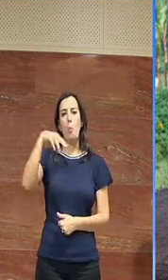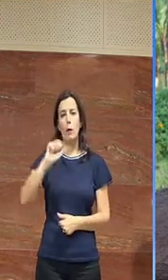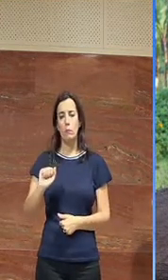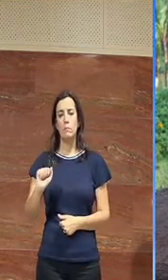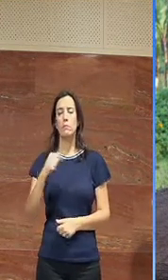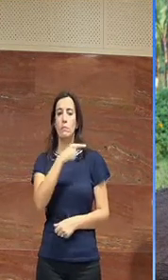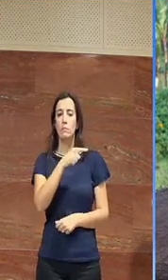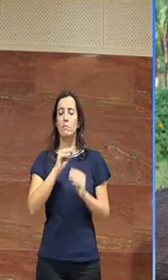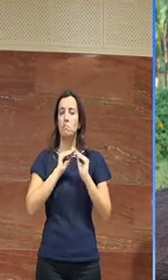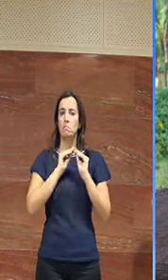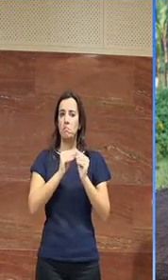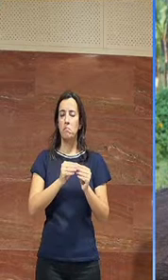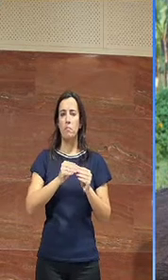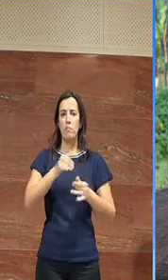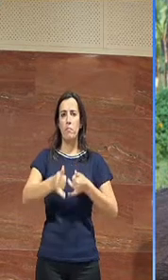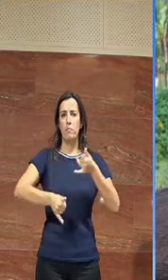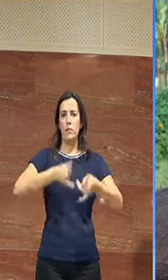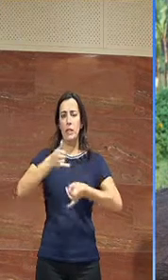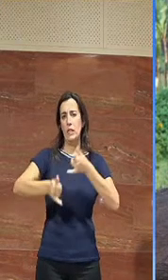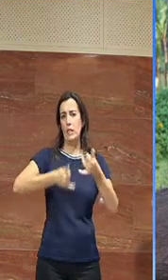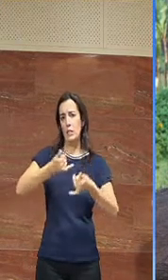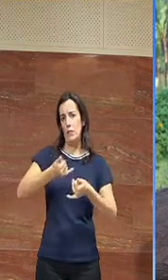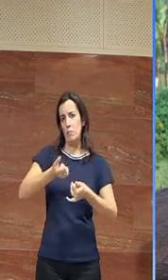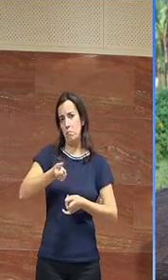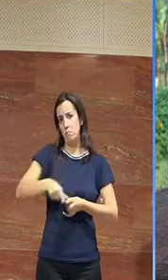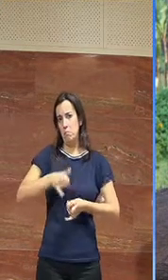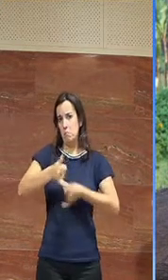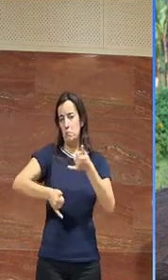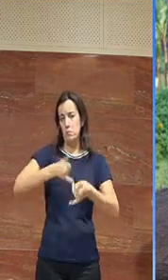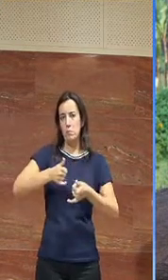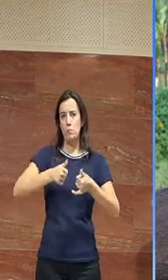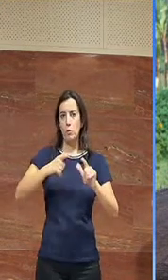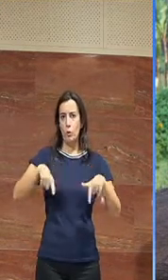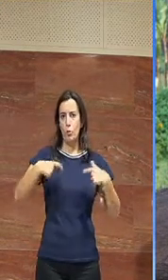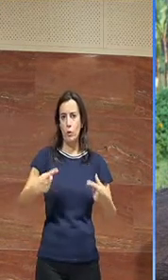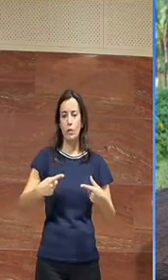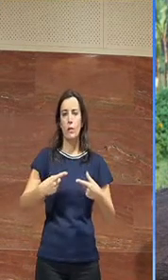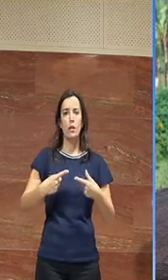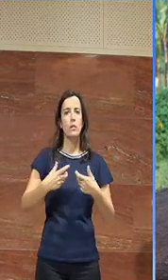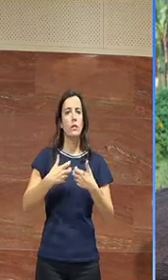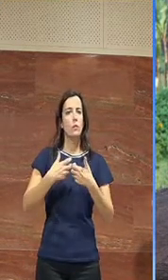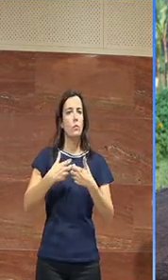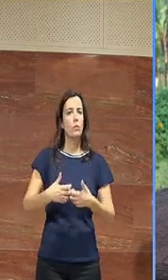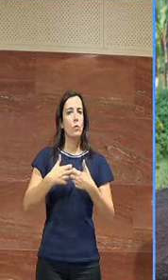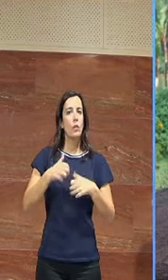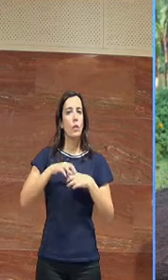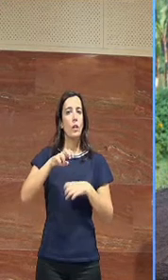Han fabricado esta especie de bicicleta con ruedas que no funciona para subir, digamos, solo funciona para